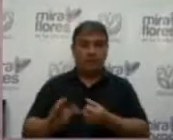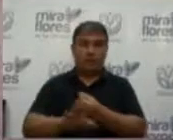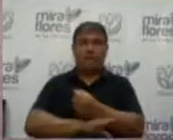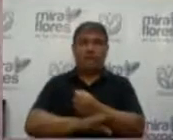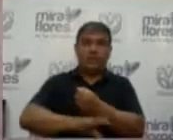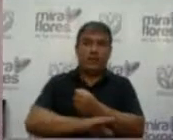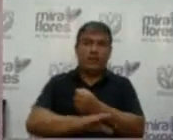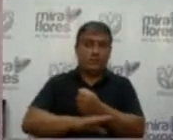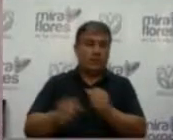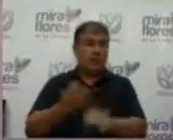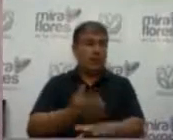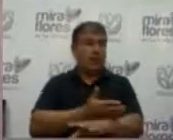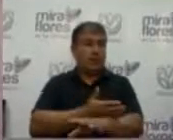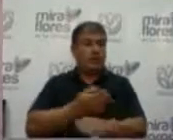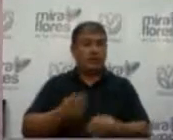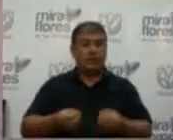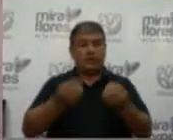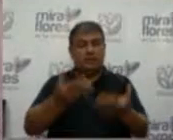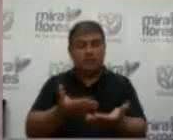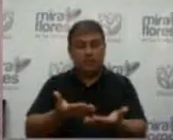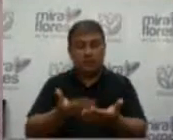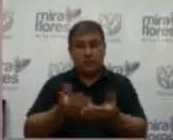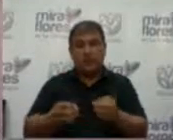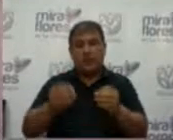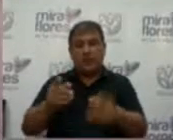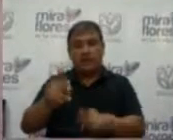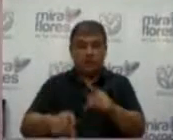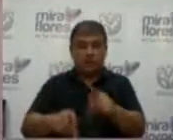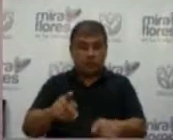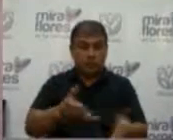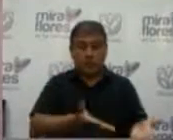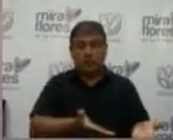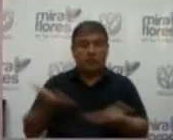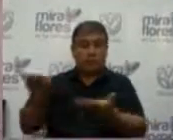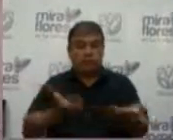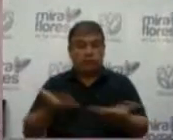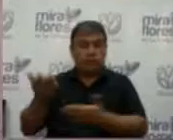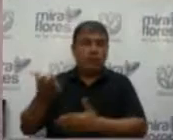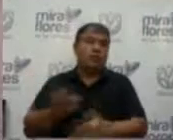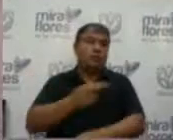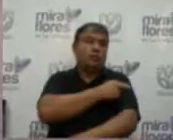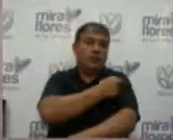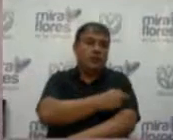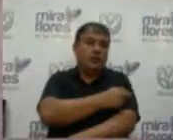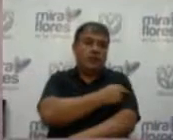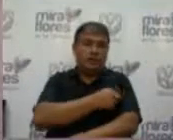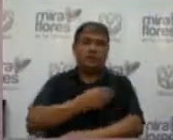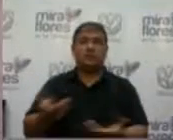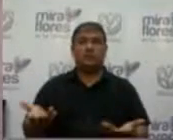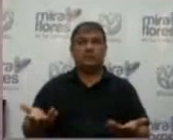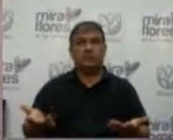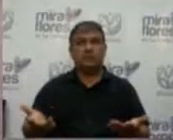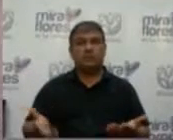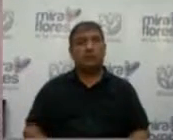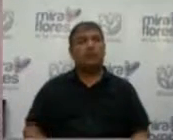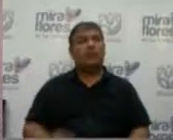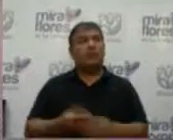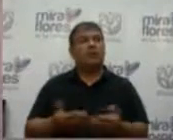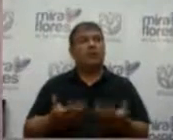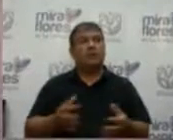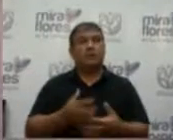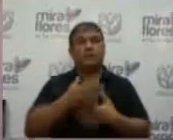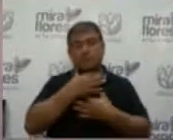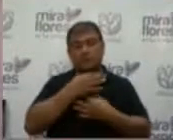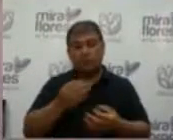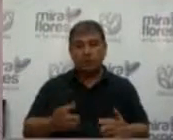preliminar, inicial, y que después se derivaría a las personas a los nosocomios pertinentes. Pero cosas interesantes